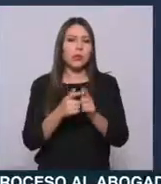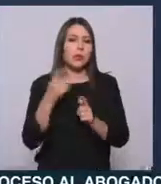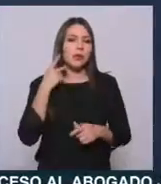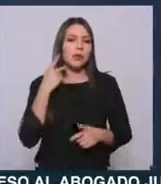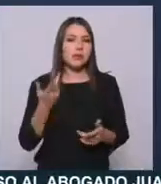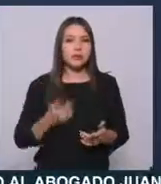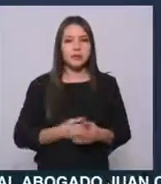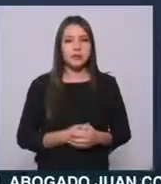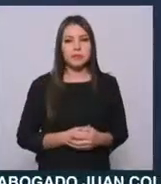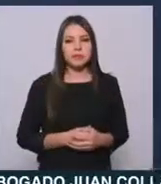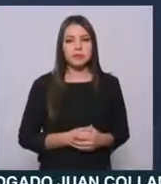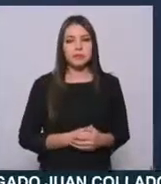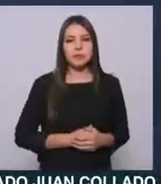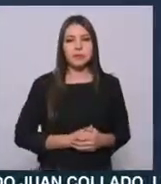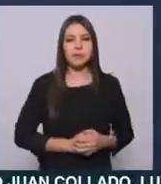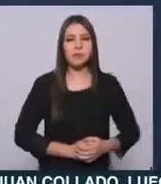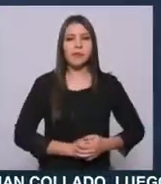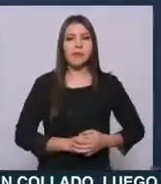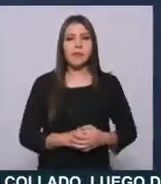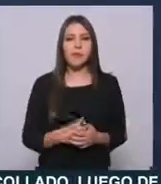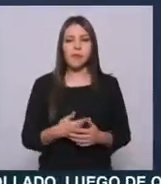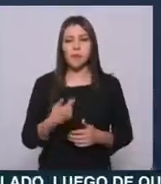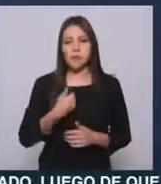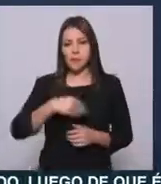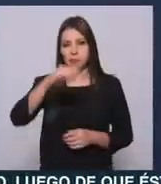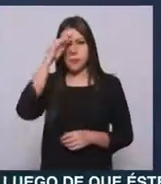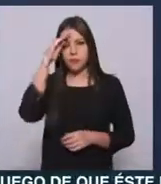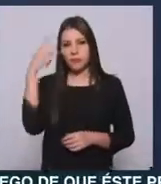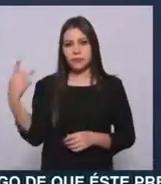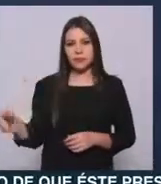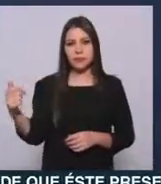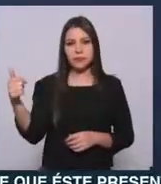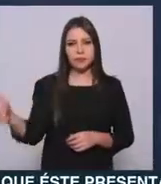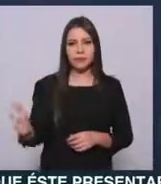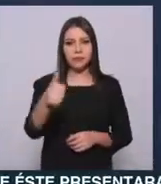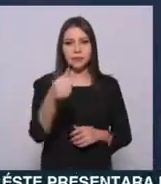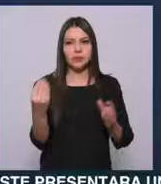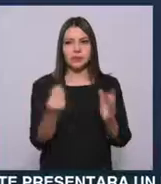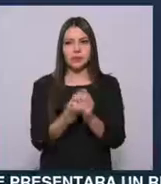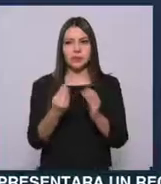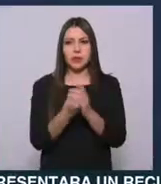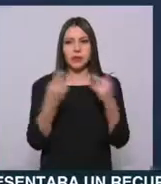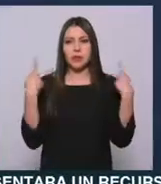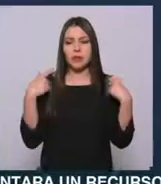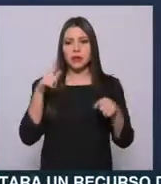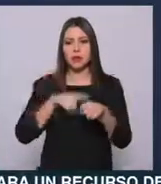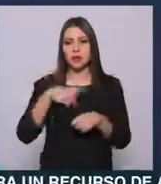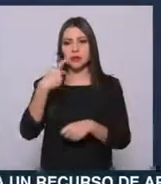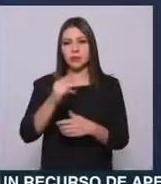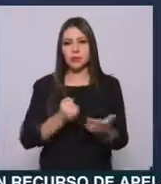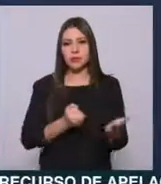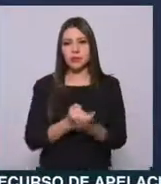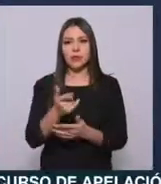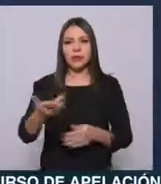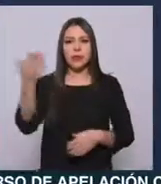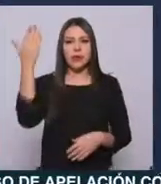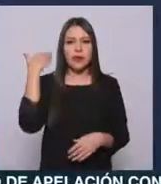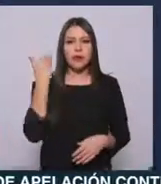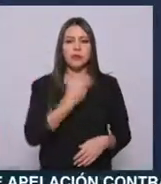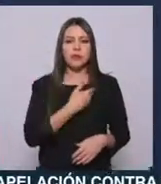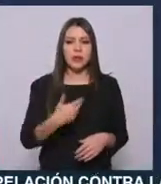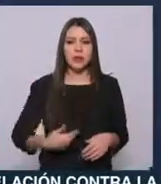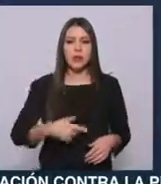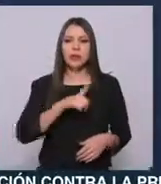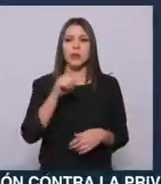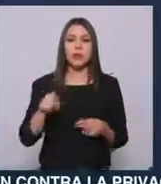Yo creo que son decisiones personales. Tú hablabas de la etapa de la vida política de Alejandra, después de ser presidenta, ser candidata, no